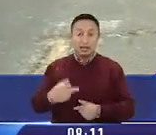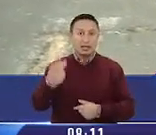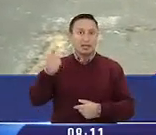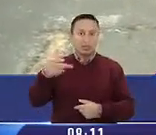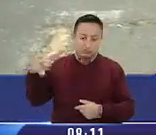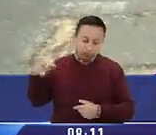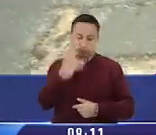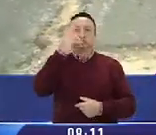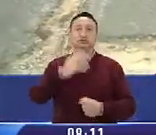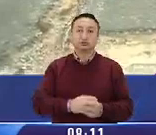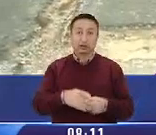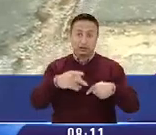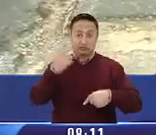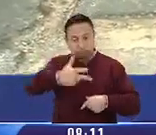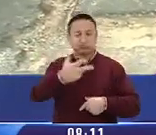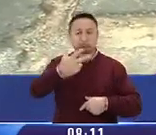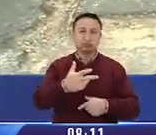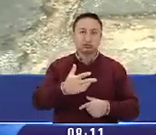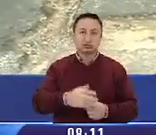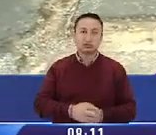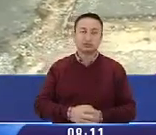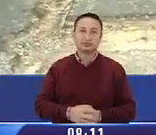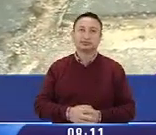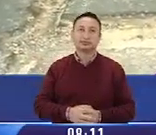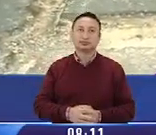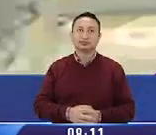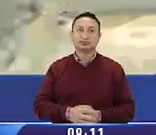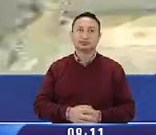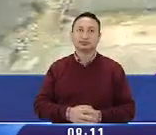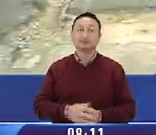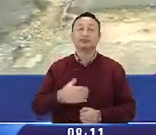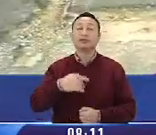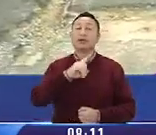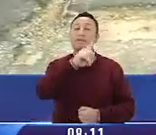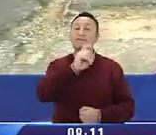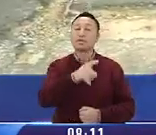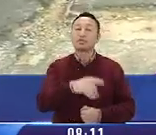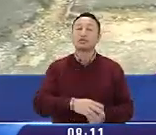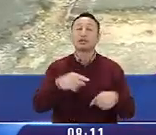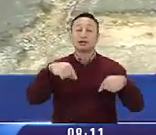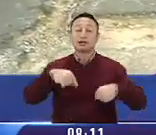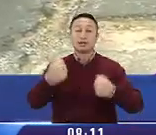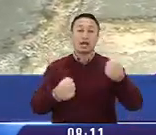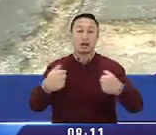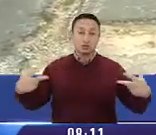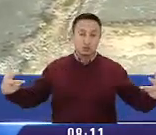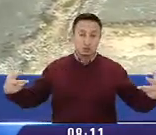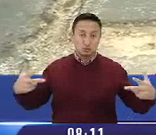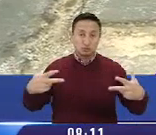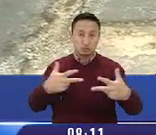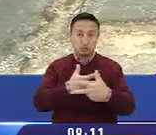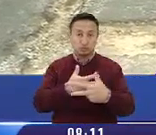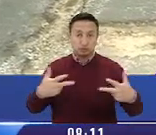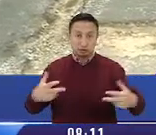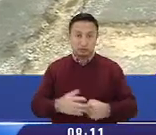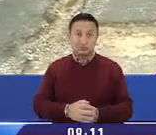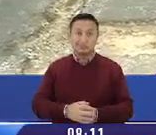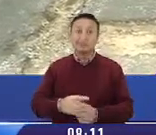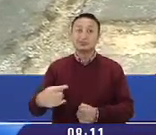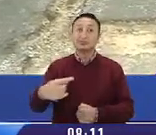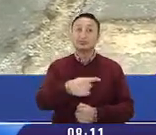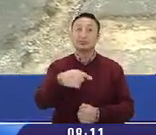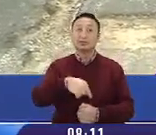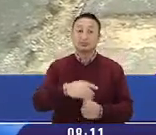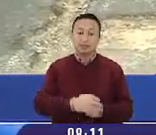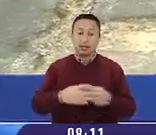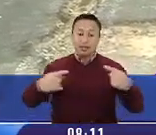velocidad y bueno, se golpean en este hueco. Vecino, los carros que pasan, lo que pasa es que justamente las llantas